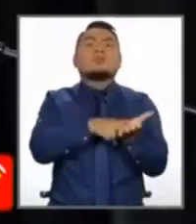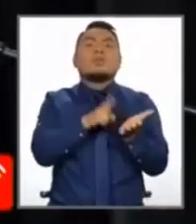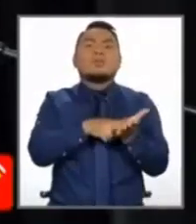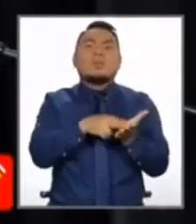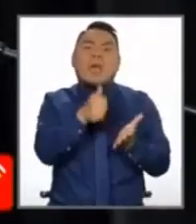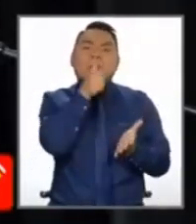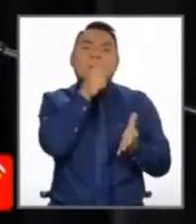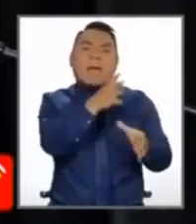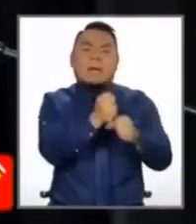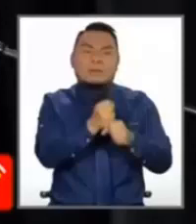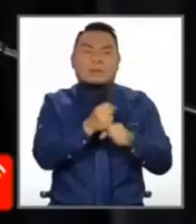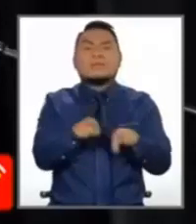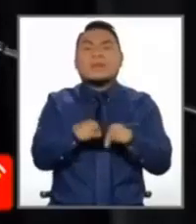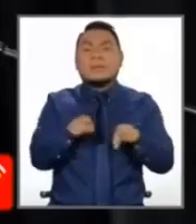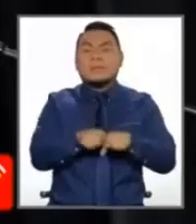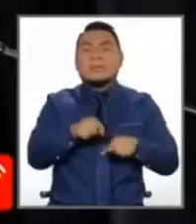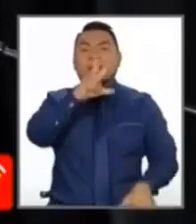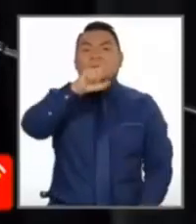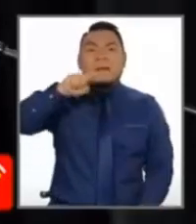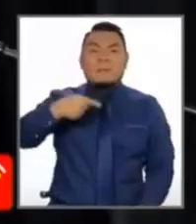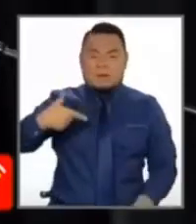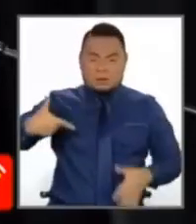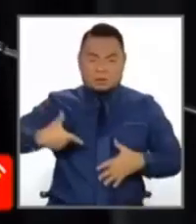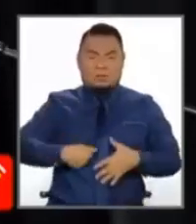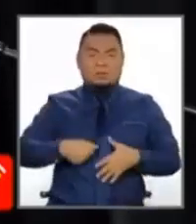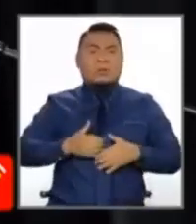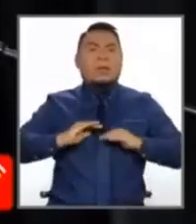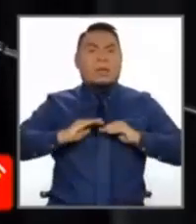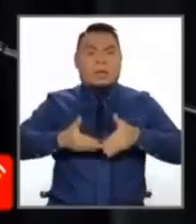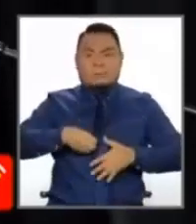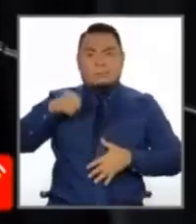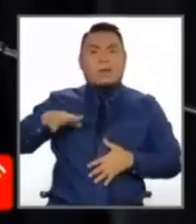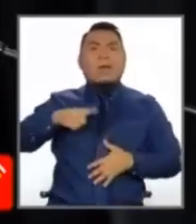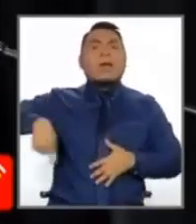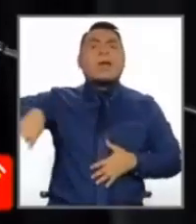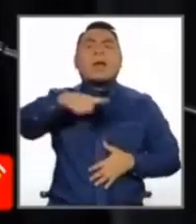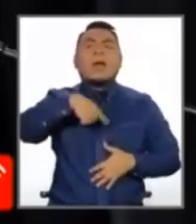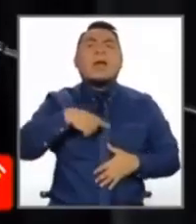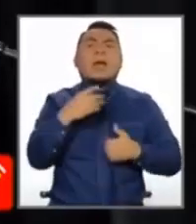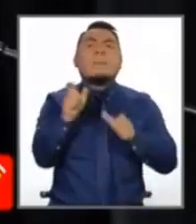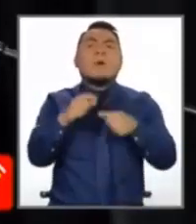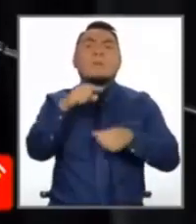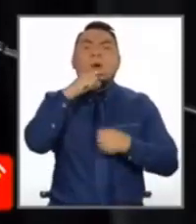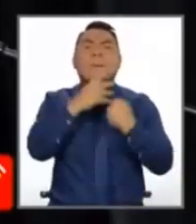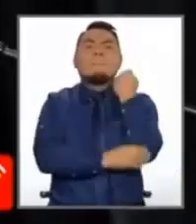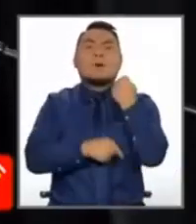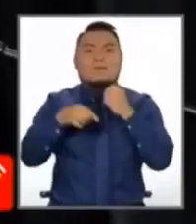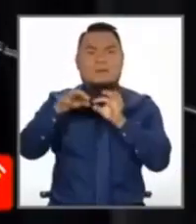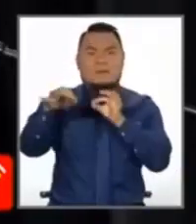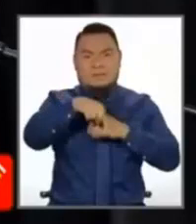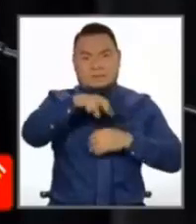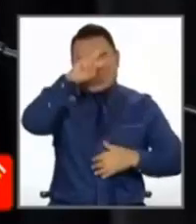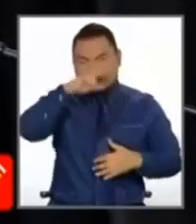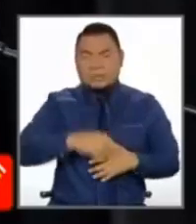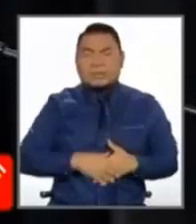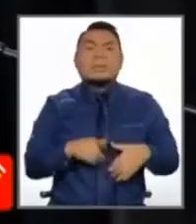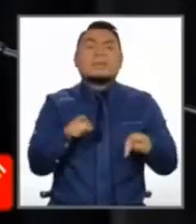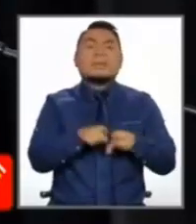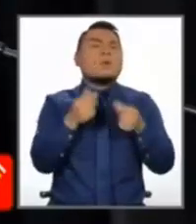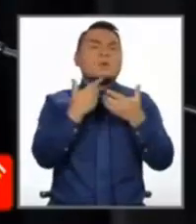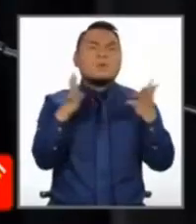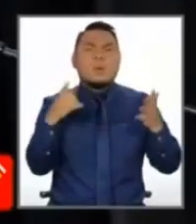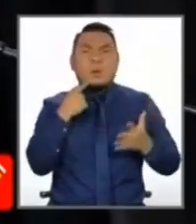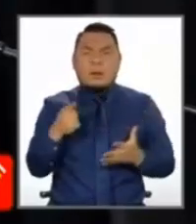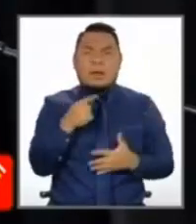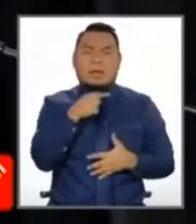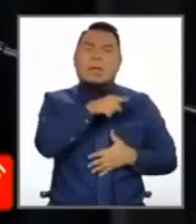Y también se realizaron 300.000 esterilizaciones forzadas a las mujeres pobres de nuestra patria. Y no hay ni siquiera una pizca de